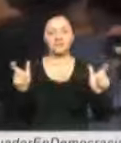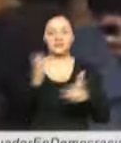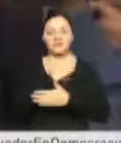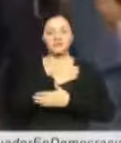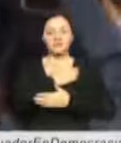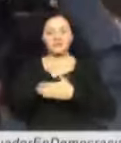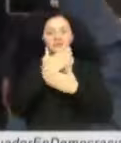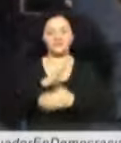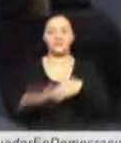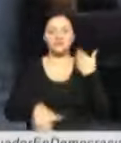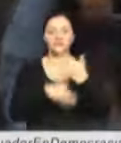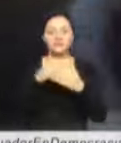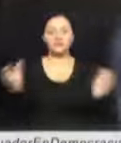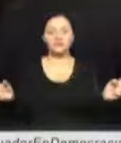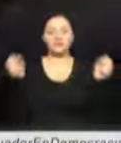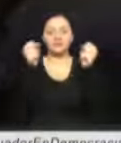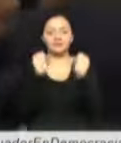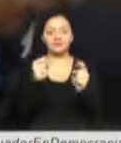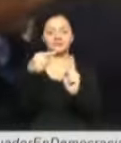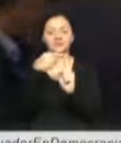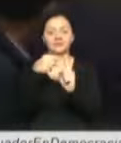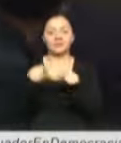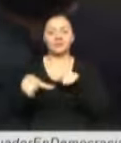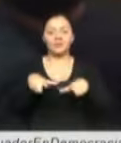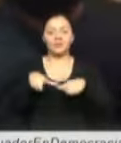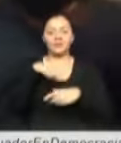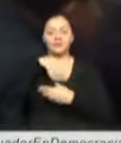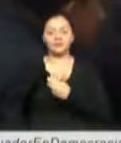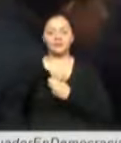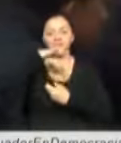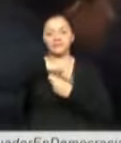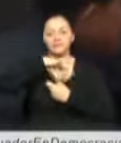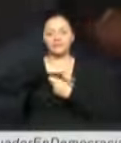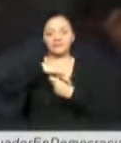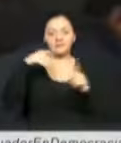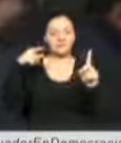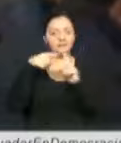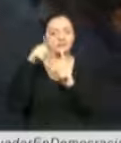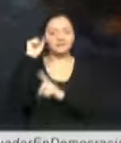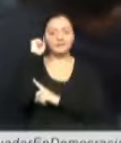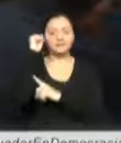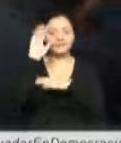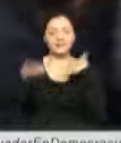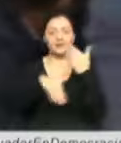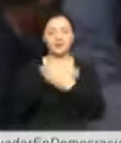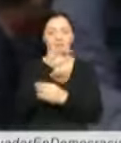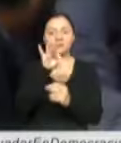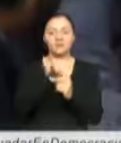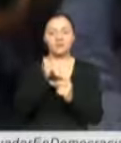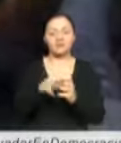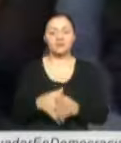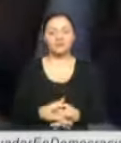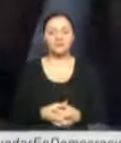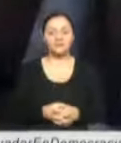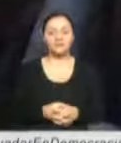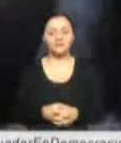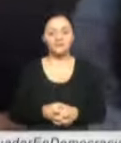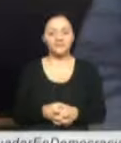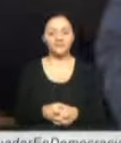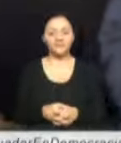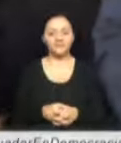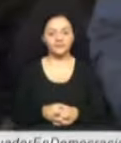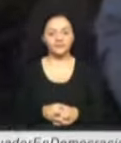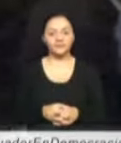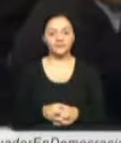quienes ya se encontraban en este recinto electoral ejerciendo su derecho a la democracia. Hay